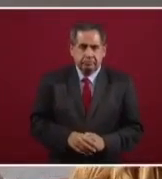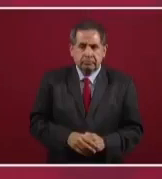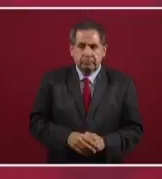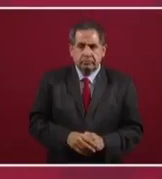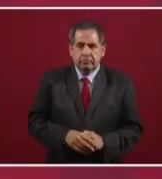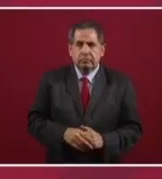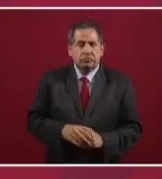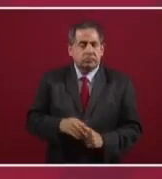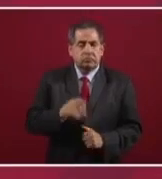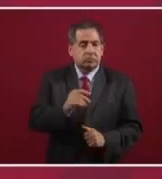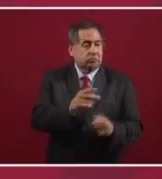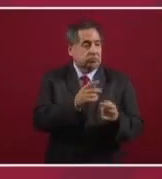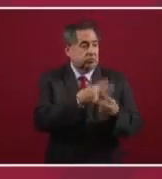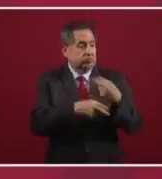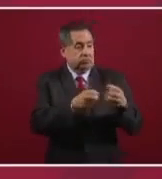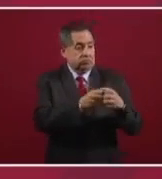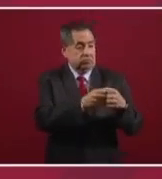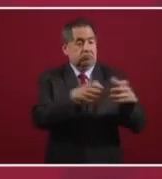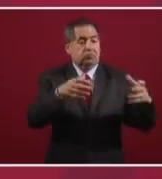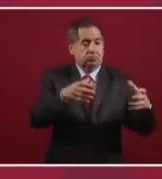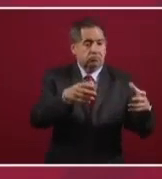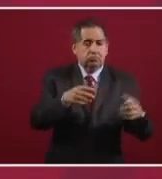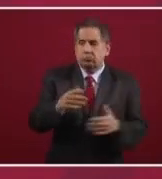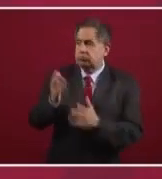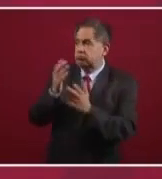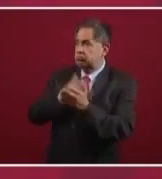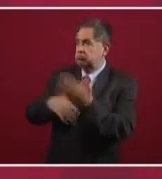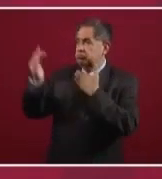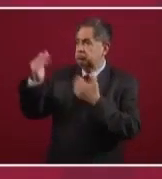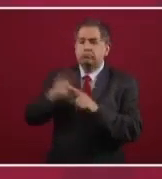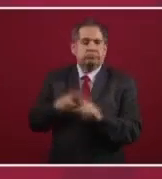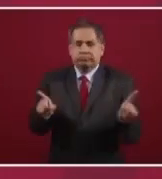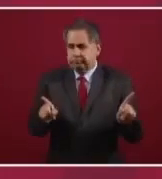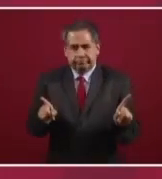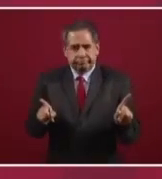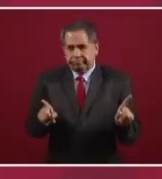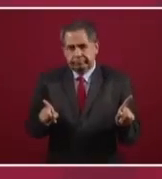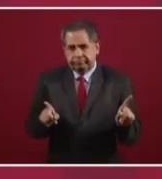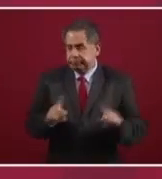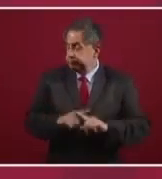Y no es lo mismo crecimiento que desarrollo.